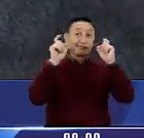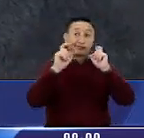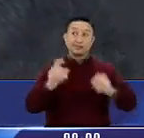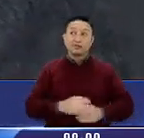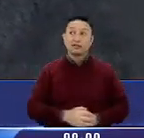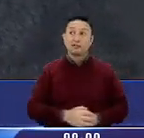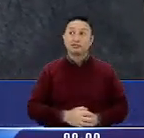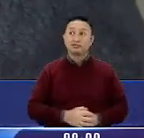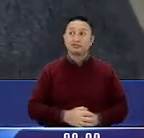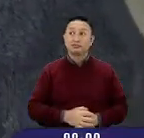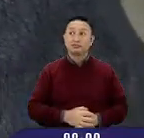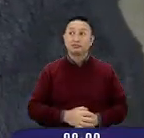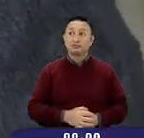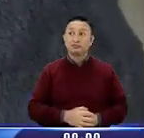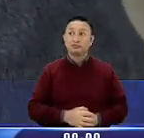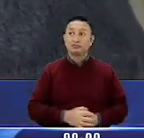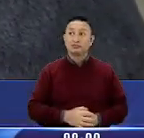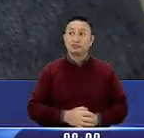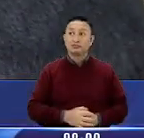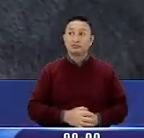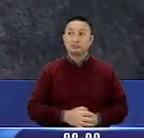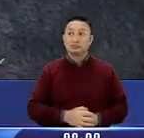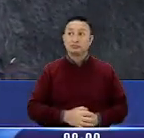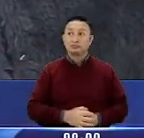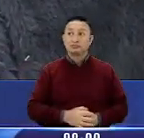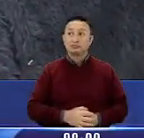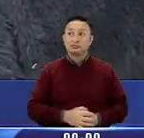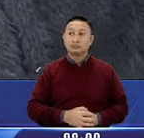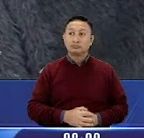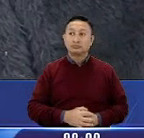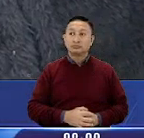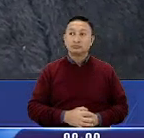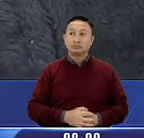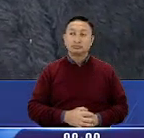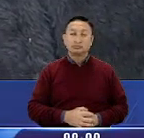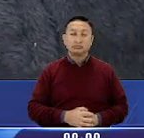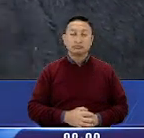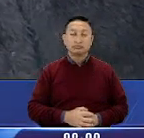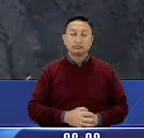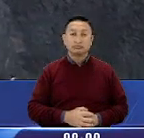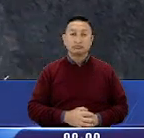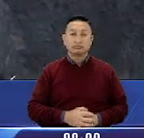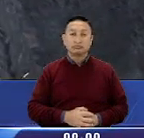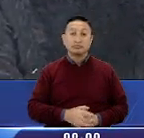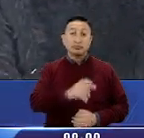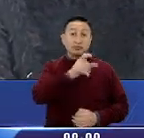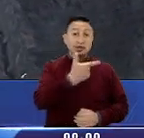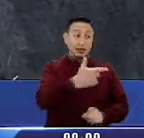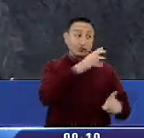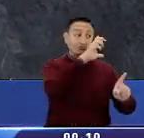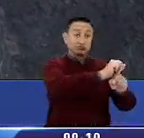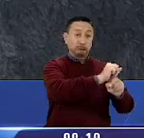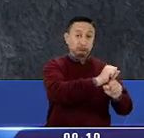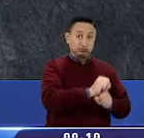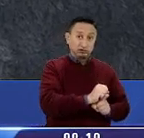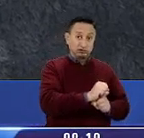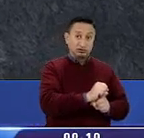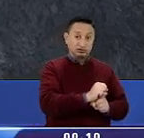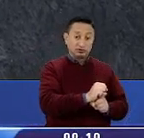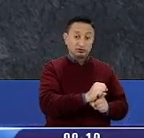los vecinos a ayudarle a ver qué era lo que pasaba, pero no, ya atraparon al señor ahí y